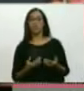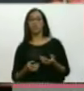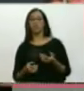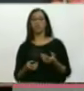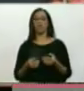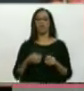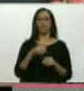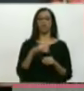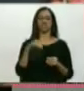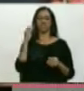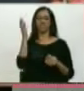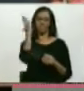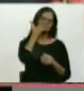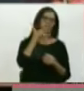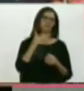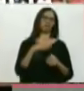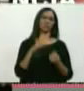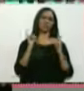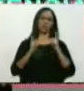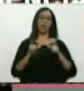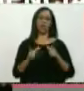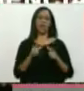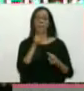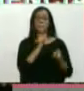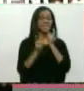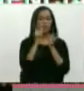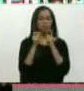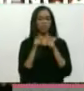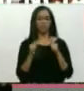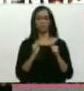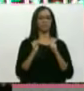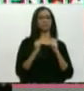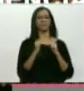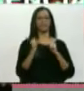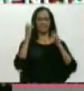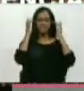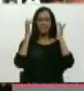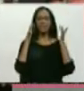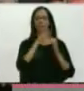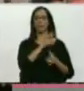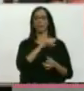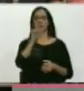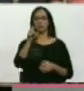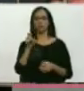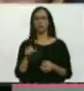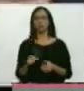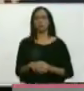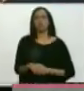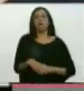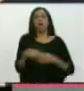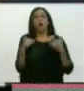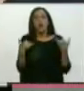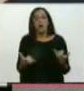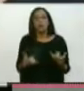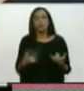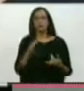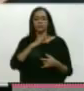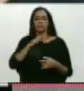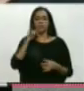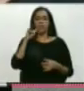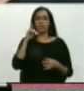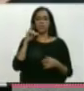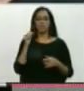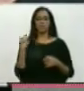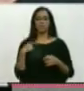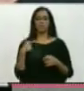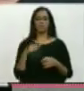torta en la cara, lanzarle una serie de preguntas que atentaban contra la inteligencia de este personaje. Ahora bien, si la señora Aída Merlano la